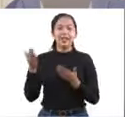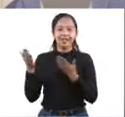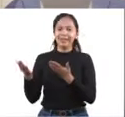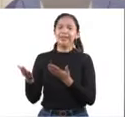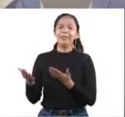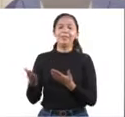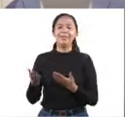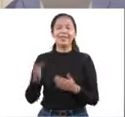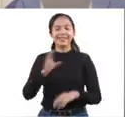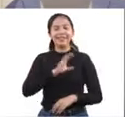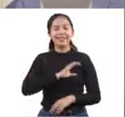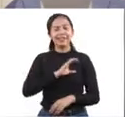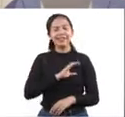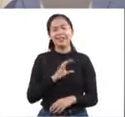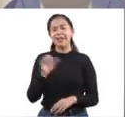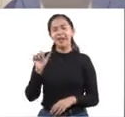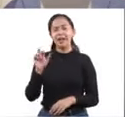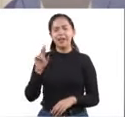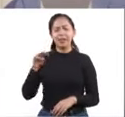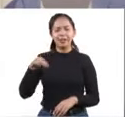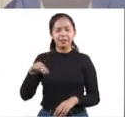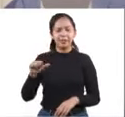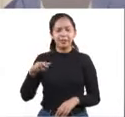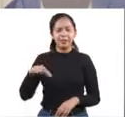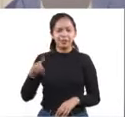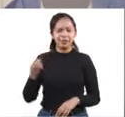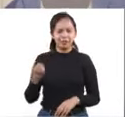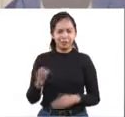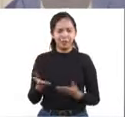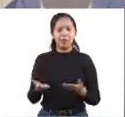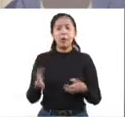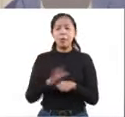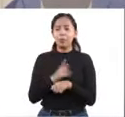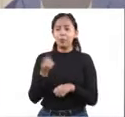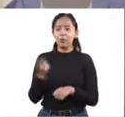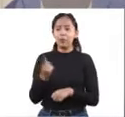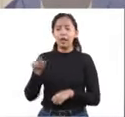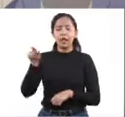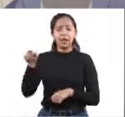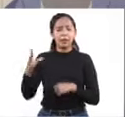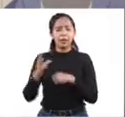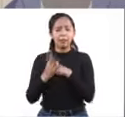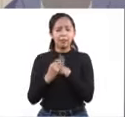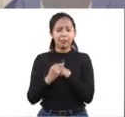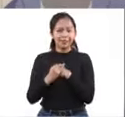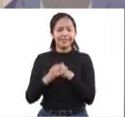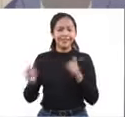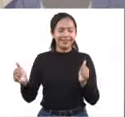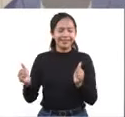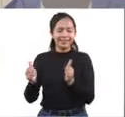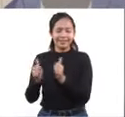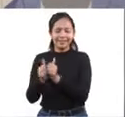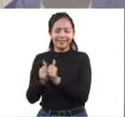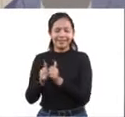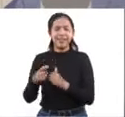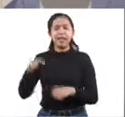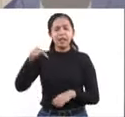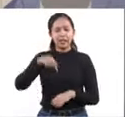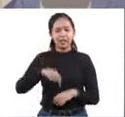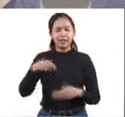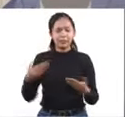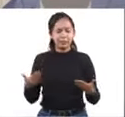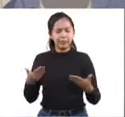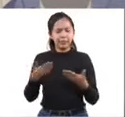dicen cariñosamente sus estudiantes, por darnos la oportunidad de acompañarlos en la presentación de este